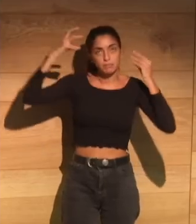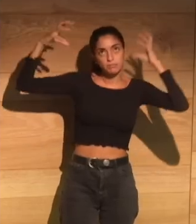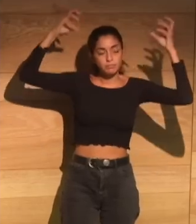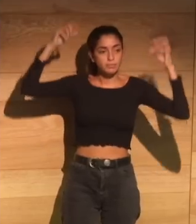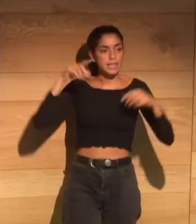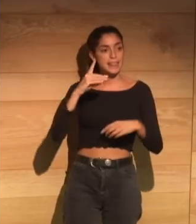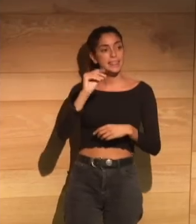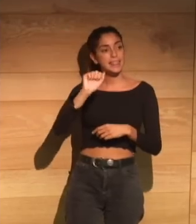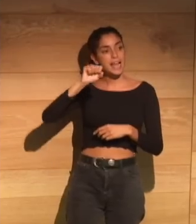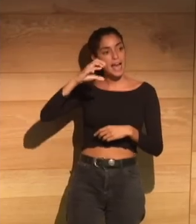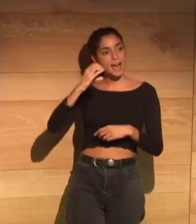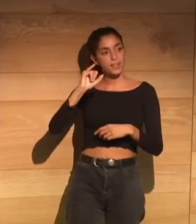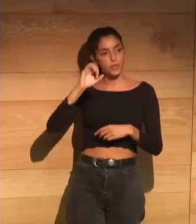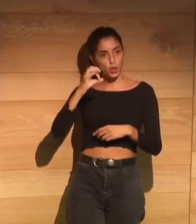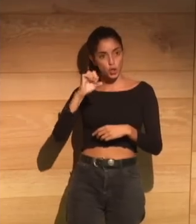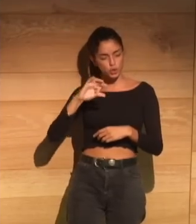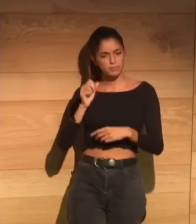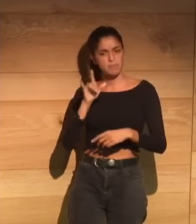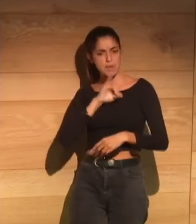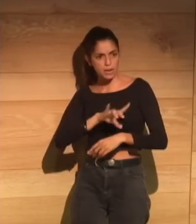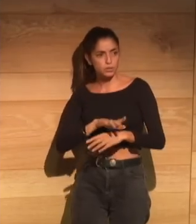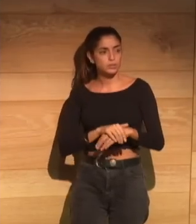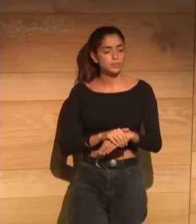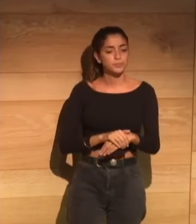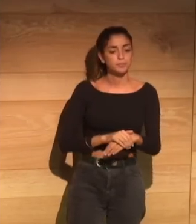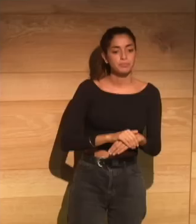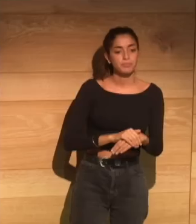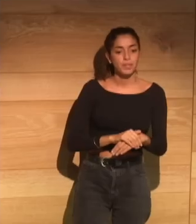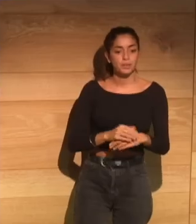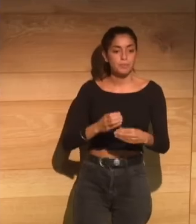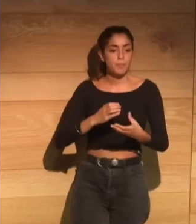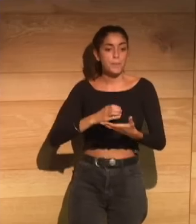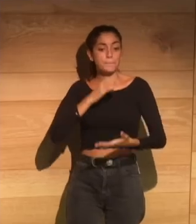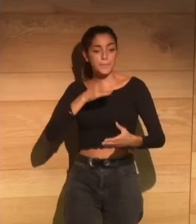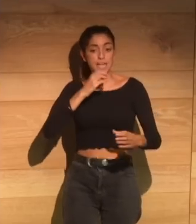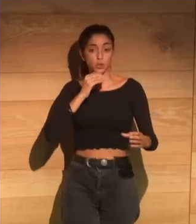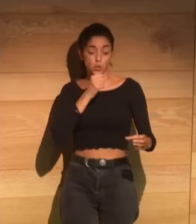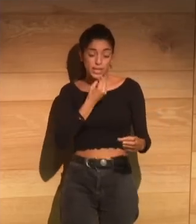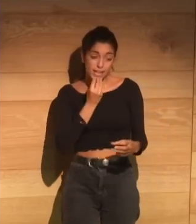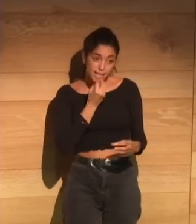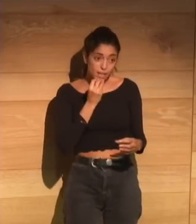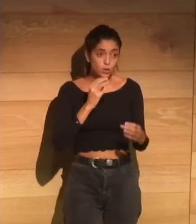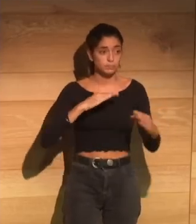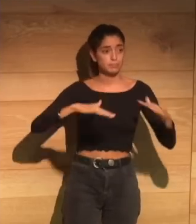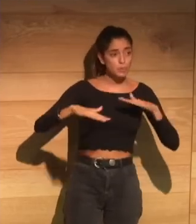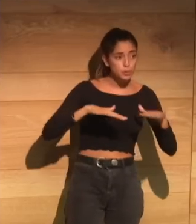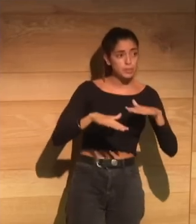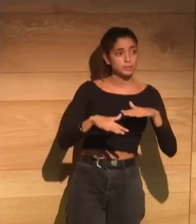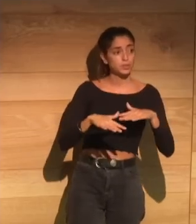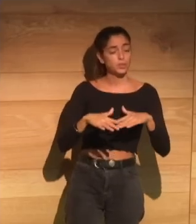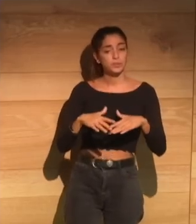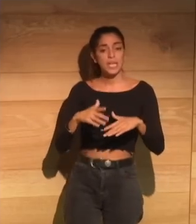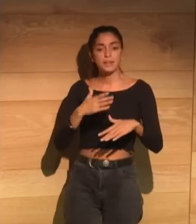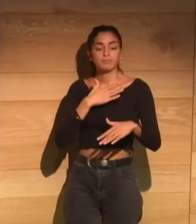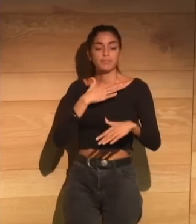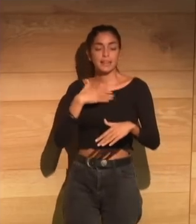Y las ánforas y los vasos griegos también intentaban representar el movimiento y al mismo tiempo una historia. Y el palacio en osos está lleno, sí. Quiero decir que en